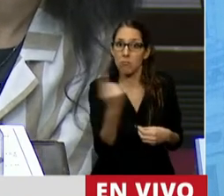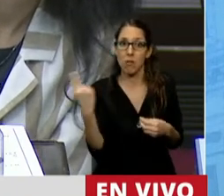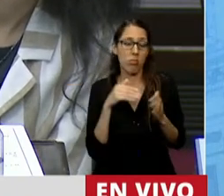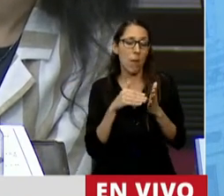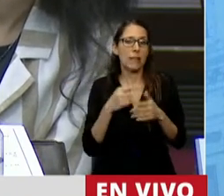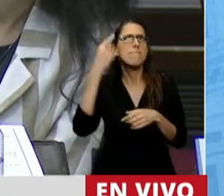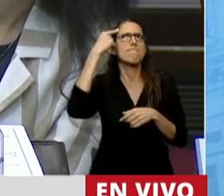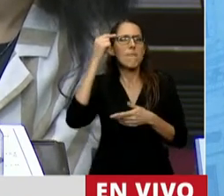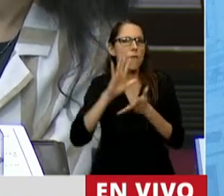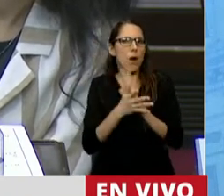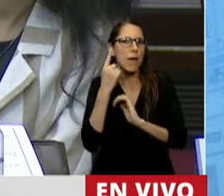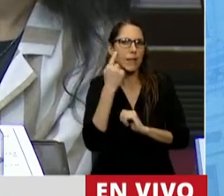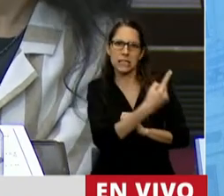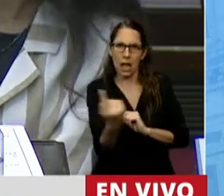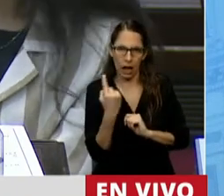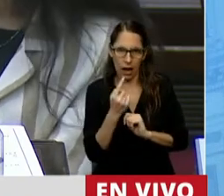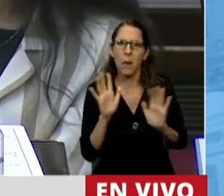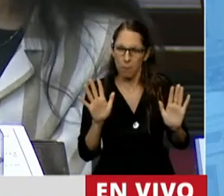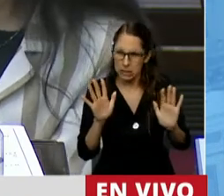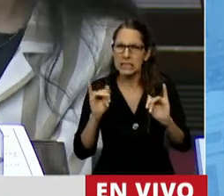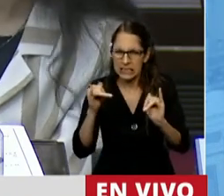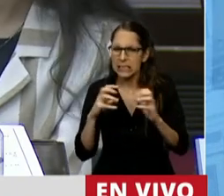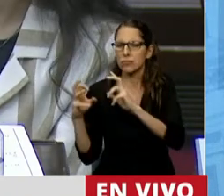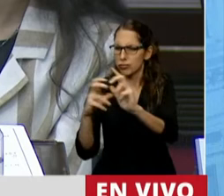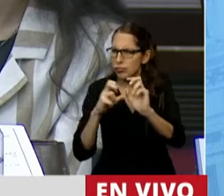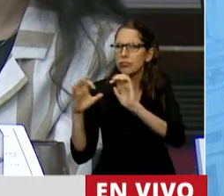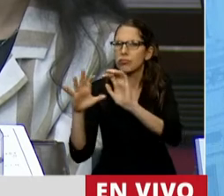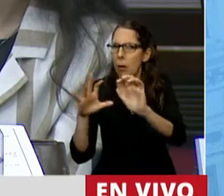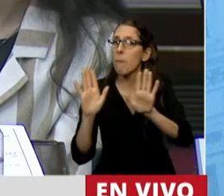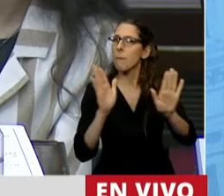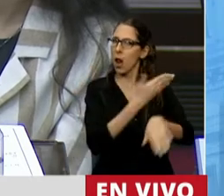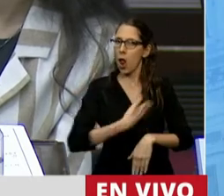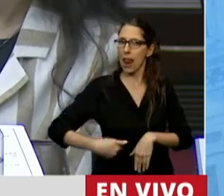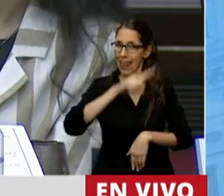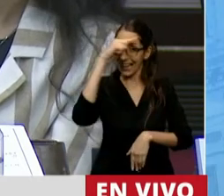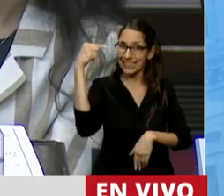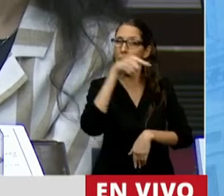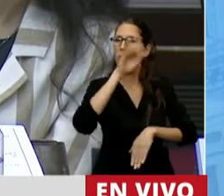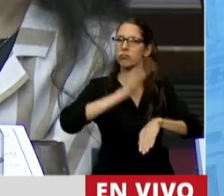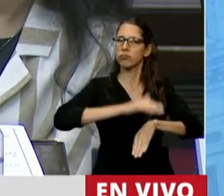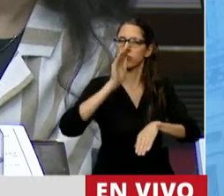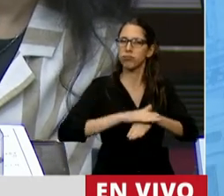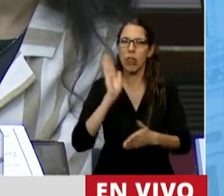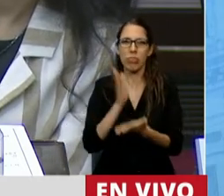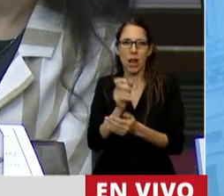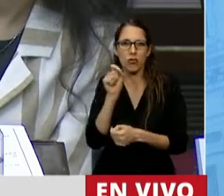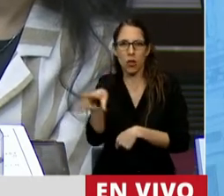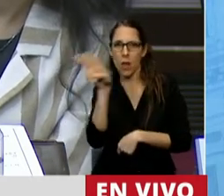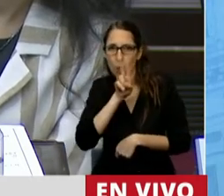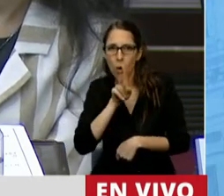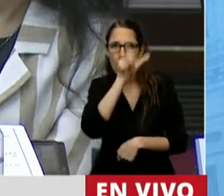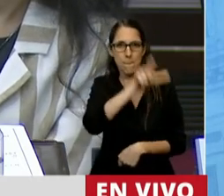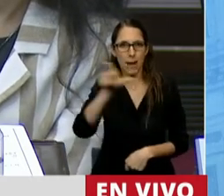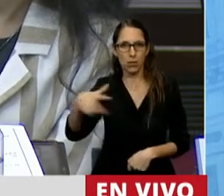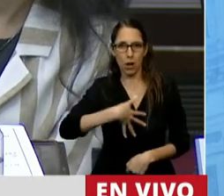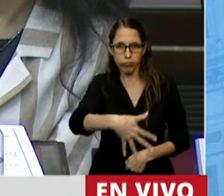nuestras convicciones, pero es el Estado principalmente el que debe proteger el derecho de las mujeres y de los cuerpos gestantes